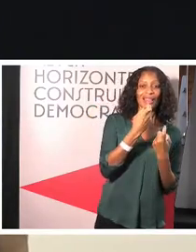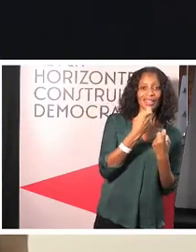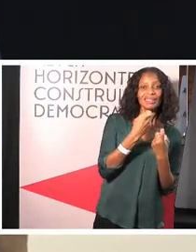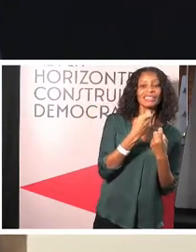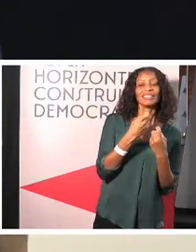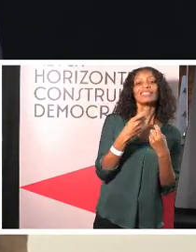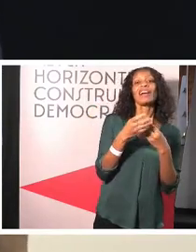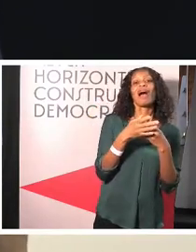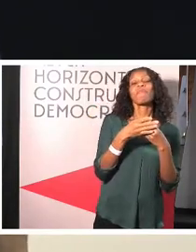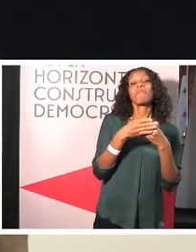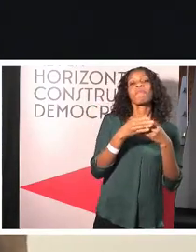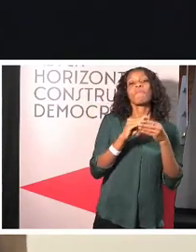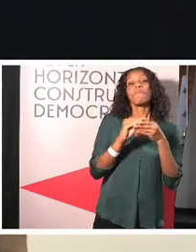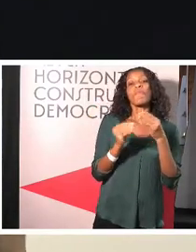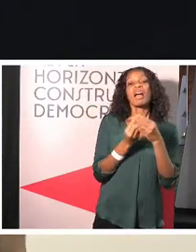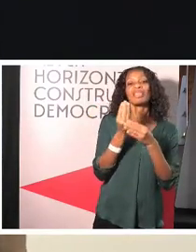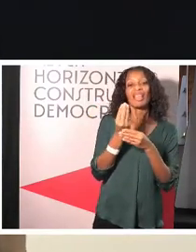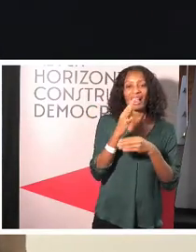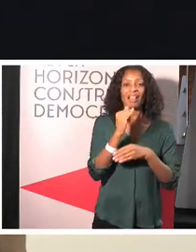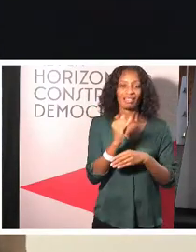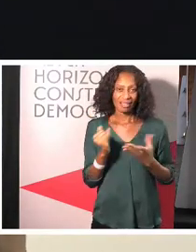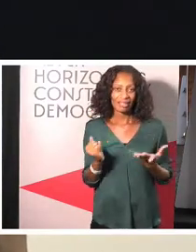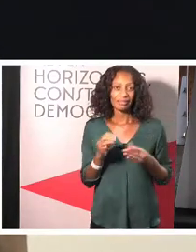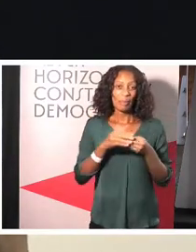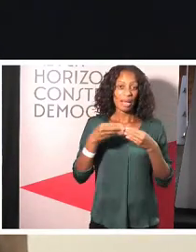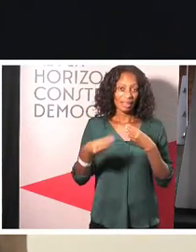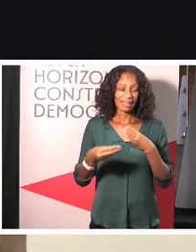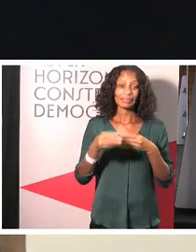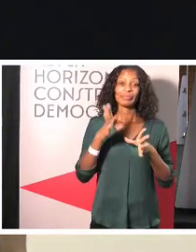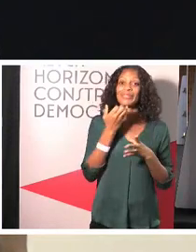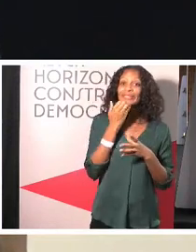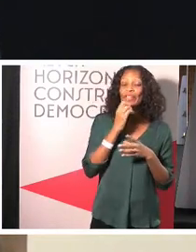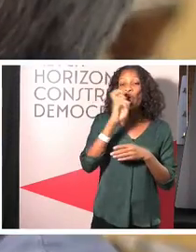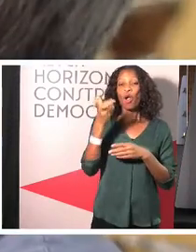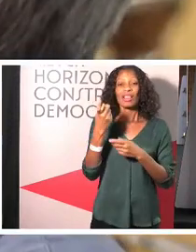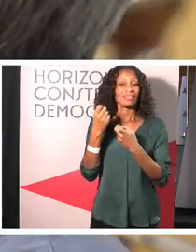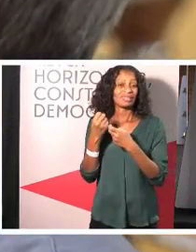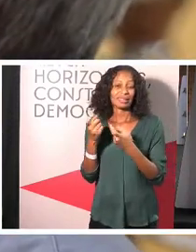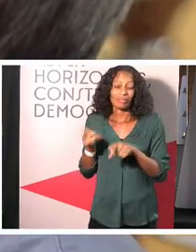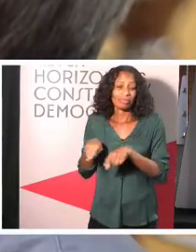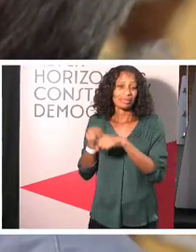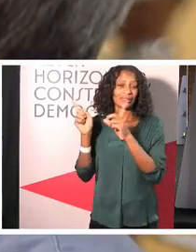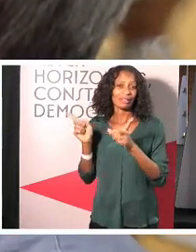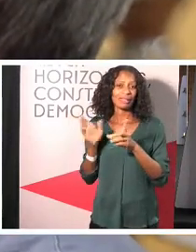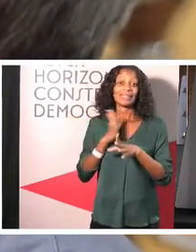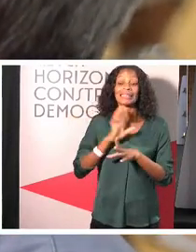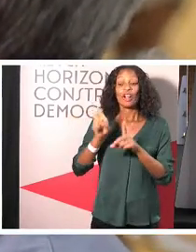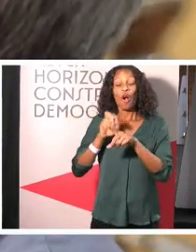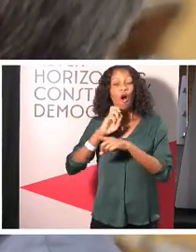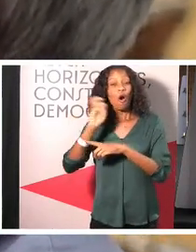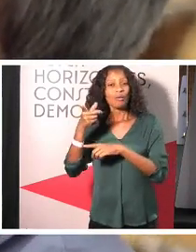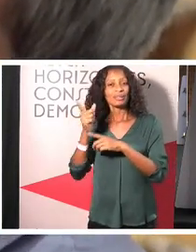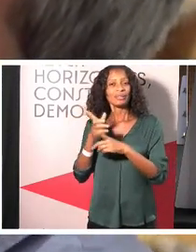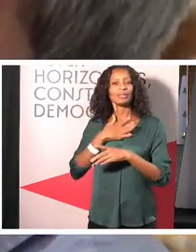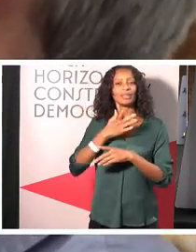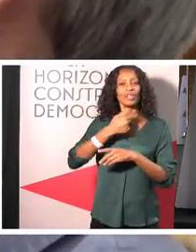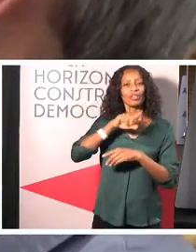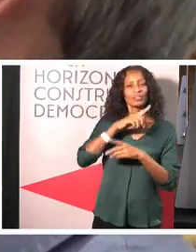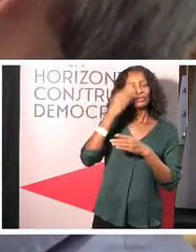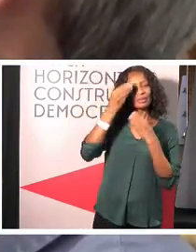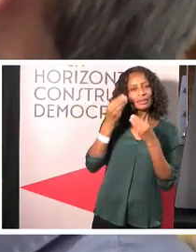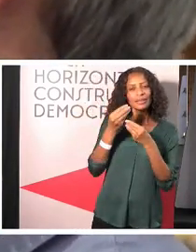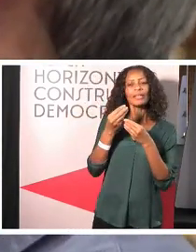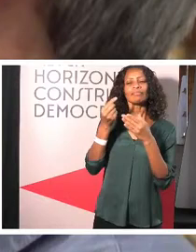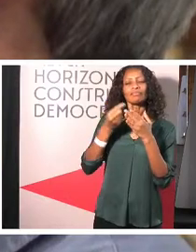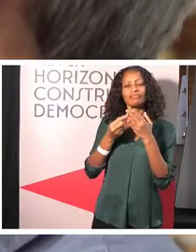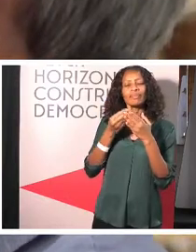Y en una sociedad socialista emancipada, nosotras íbamos a diseñar y a entender que producíamos,